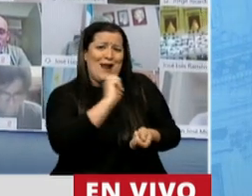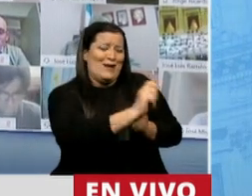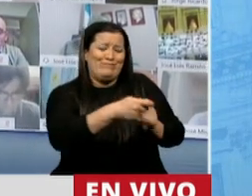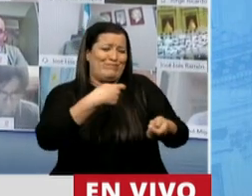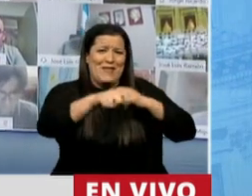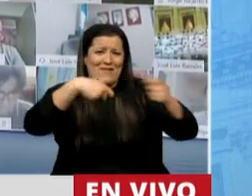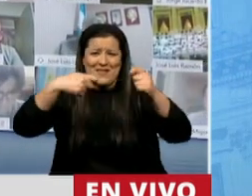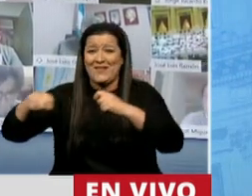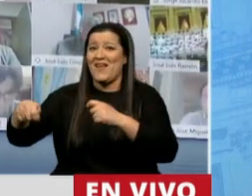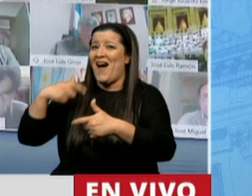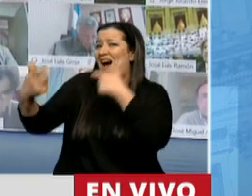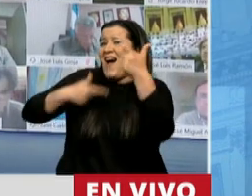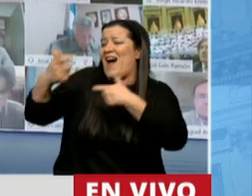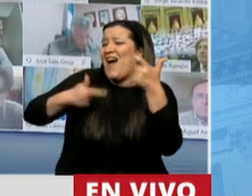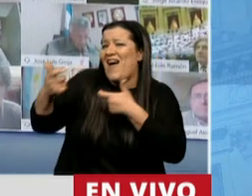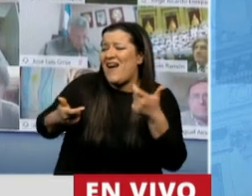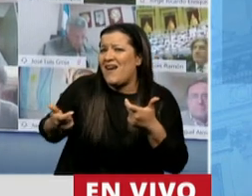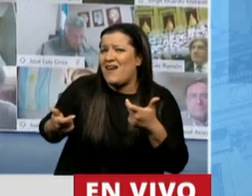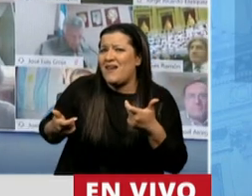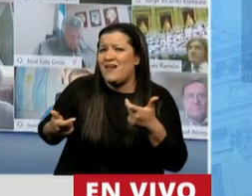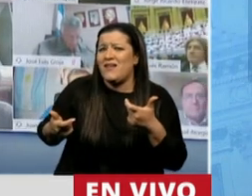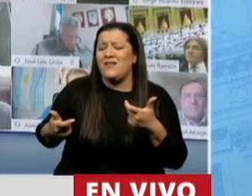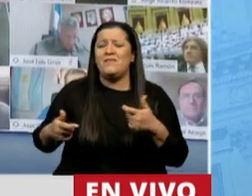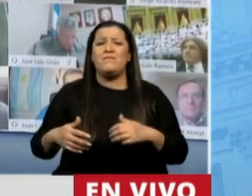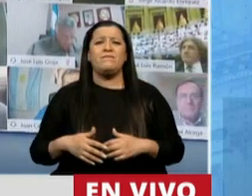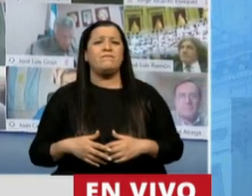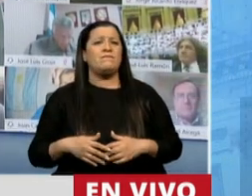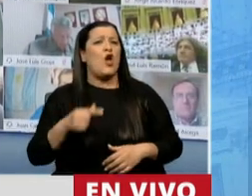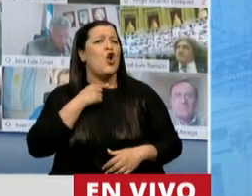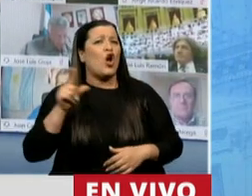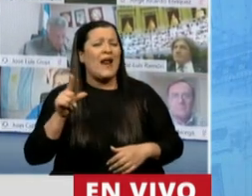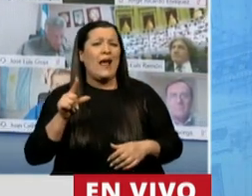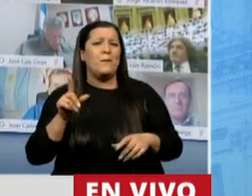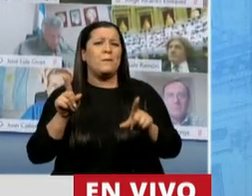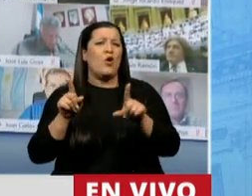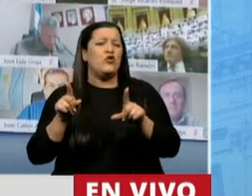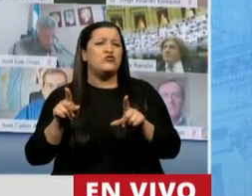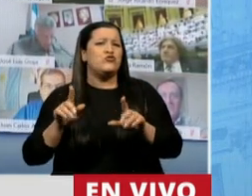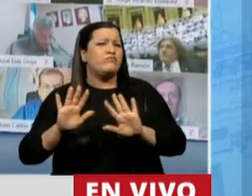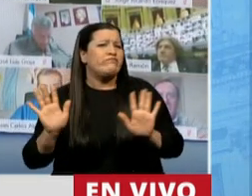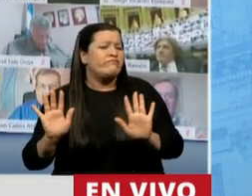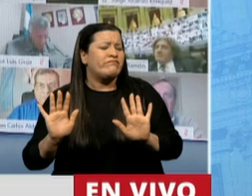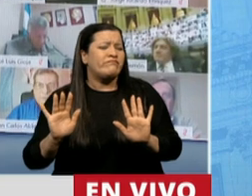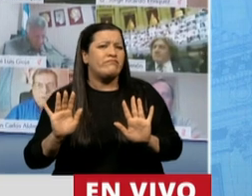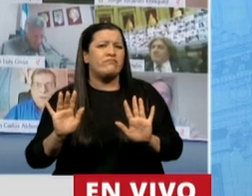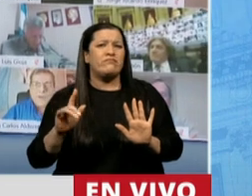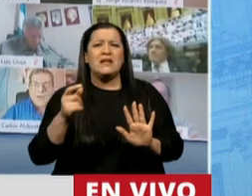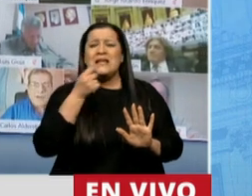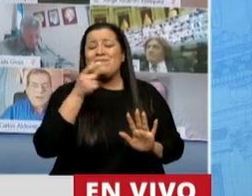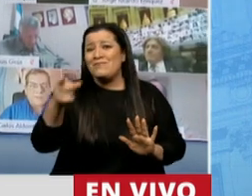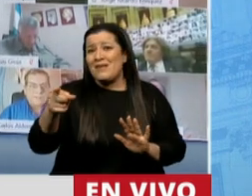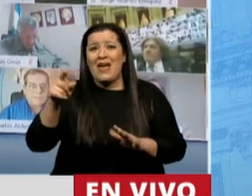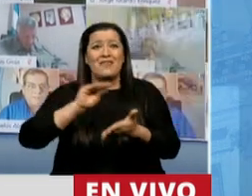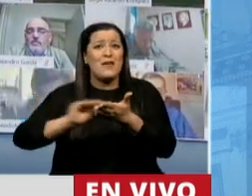cierro diciendo esto no queremos no queremos enjuagues en el caso del